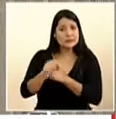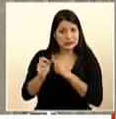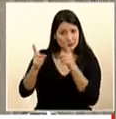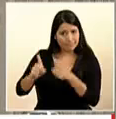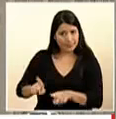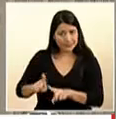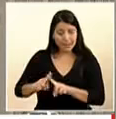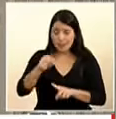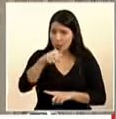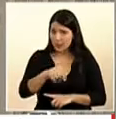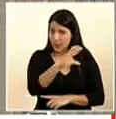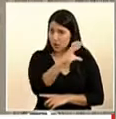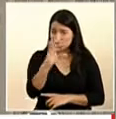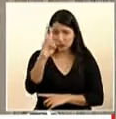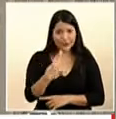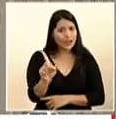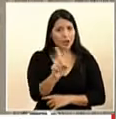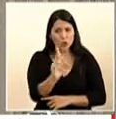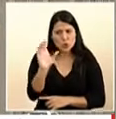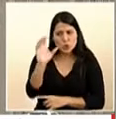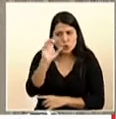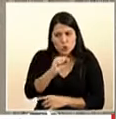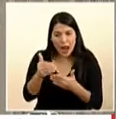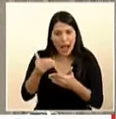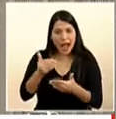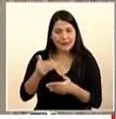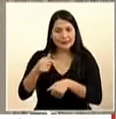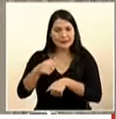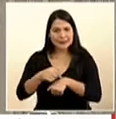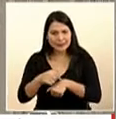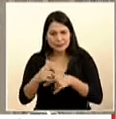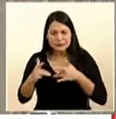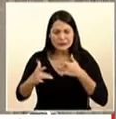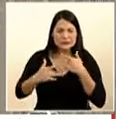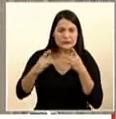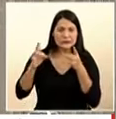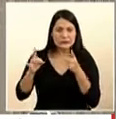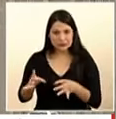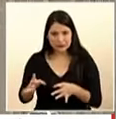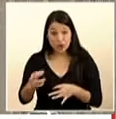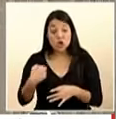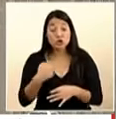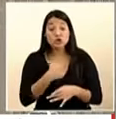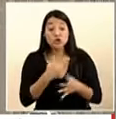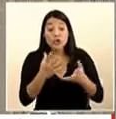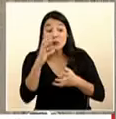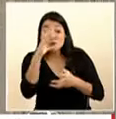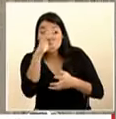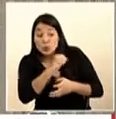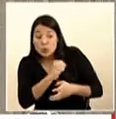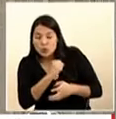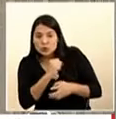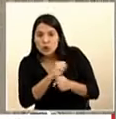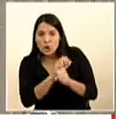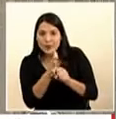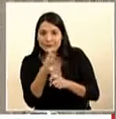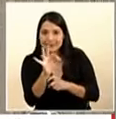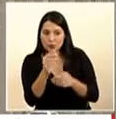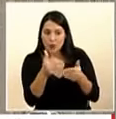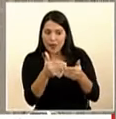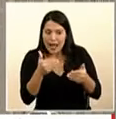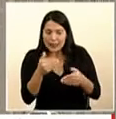una estrategia que suena muy sencilla los queremos detectar temprano y luego intervenir sobre esos